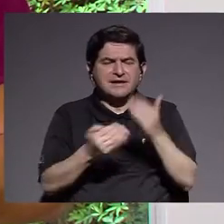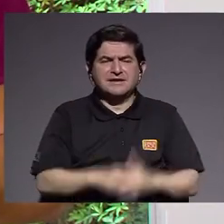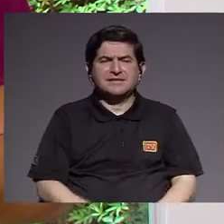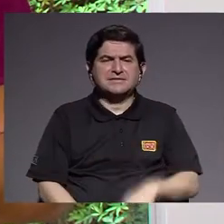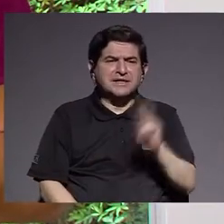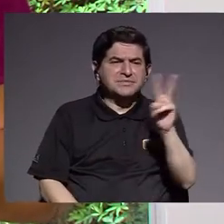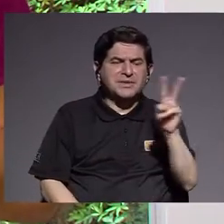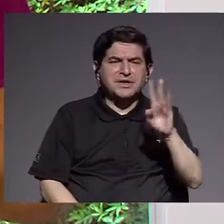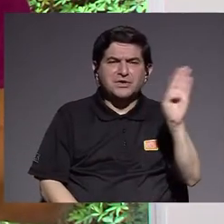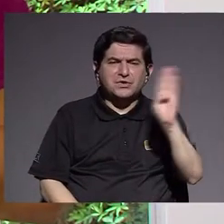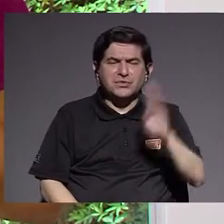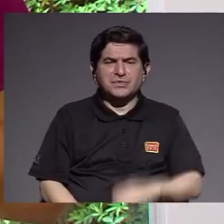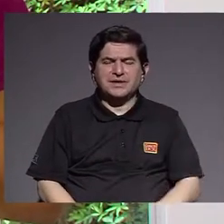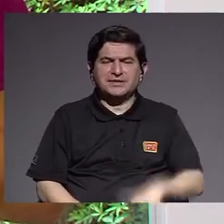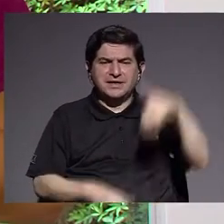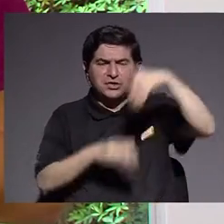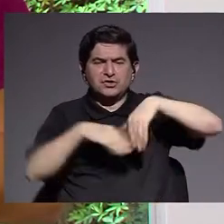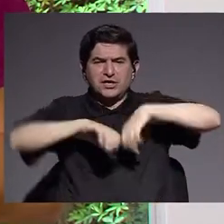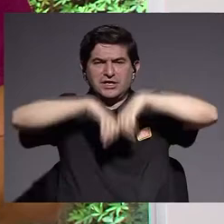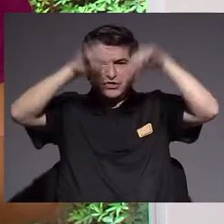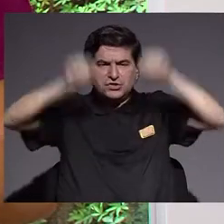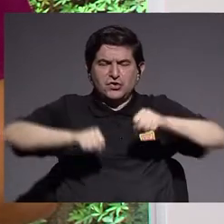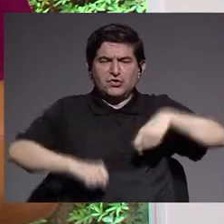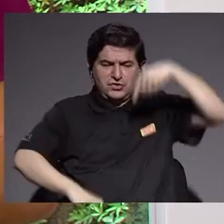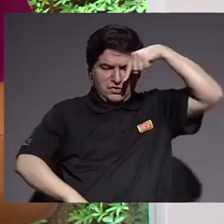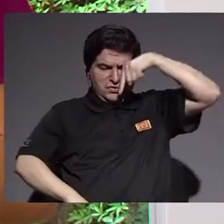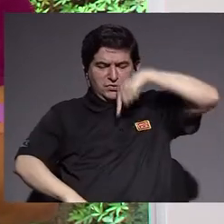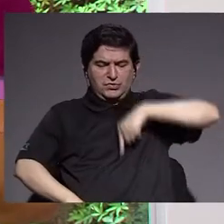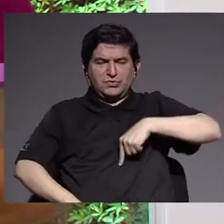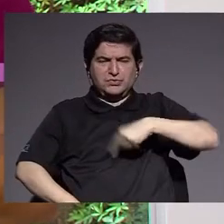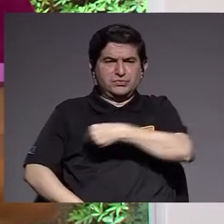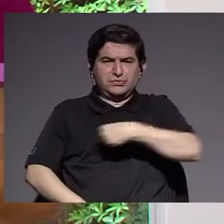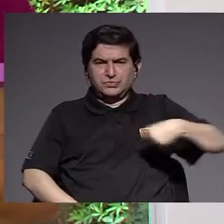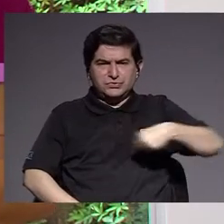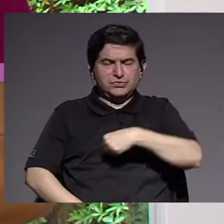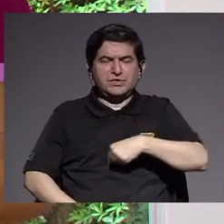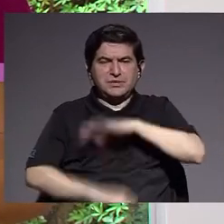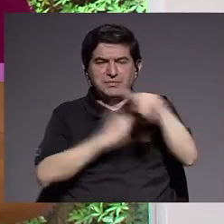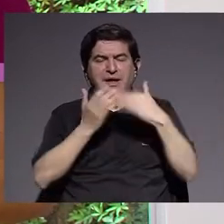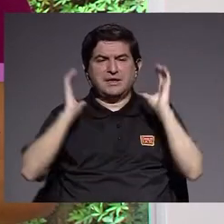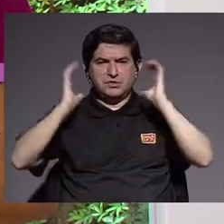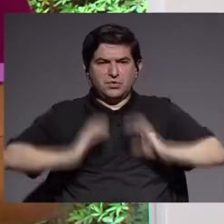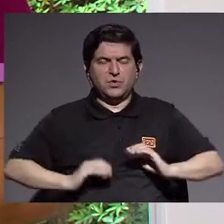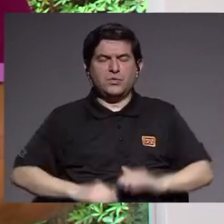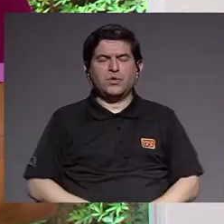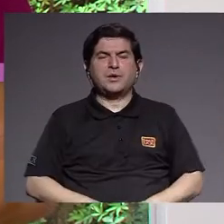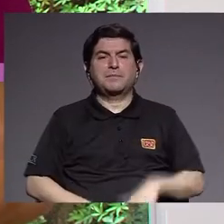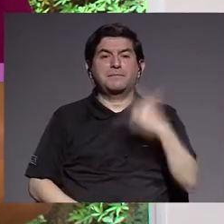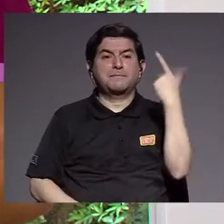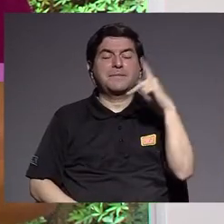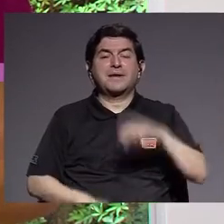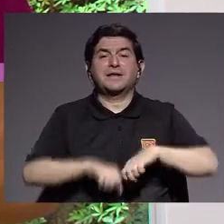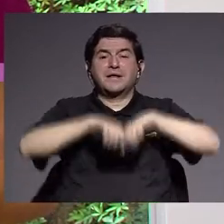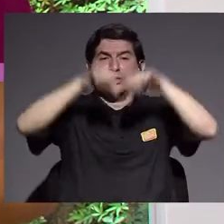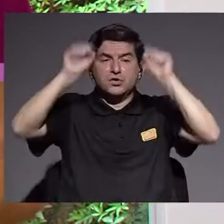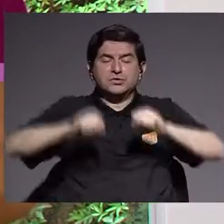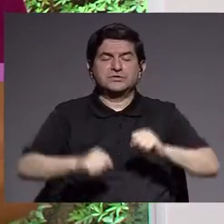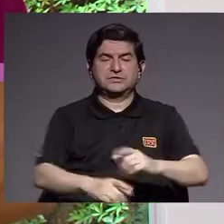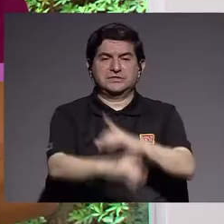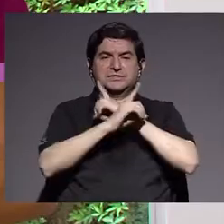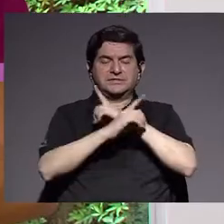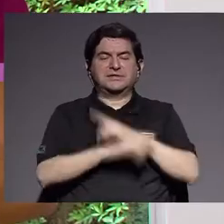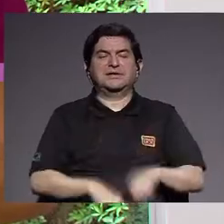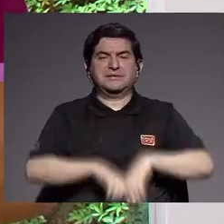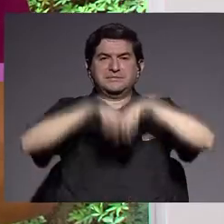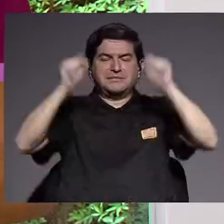en cavidad oral ver para van a entrar virus partido para no entrar al sistema digestivo para no va a poner en peligro el sistema inmune sistema